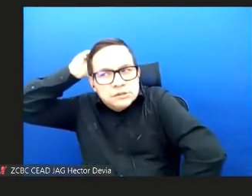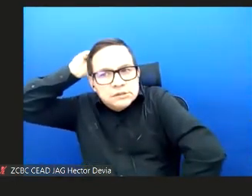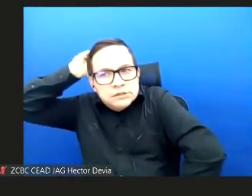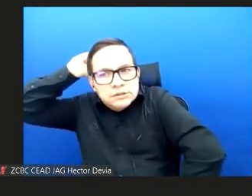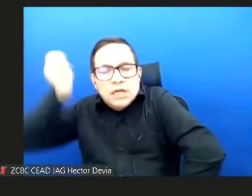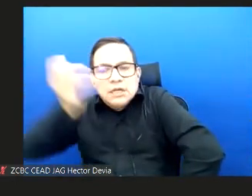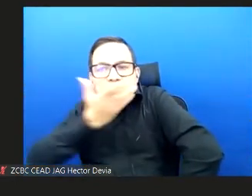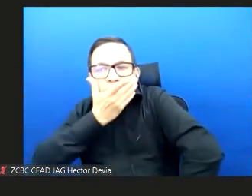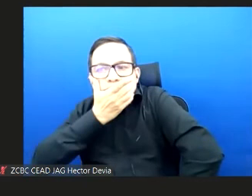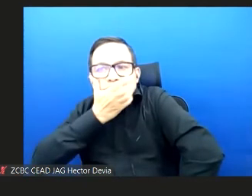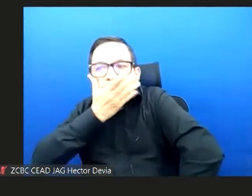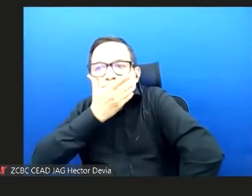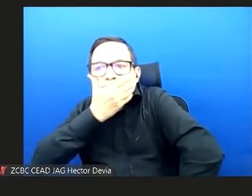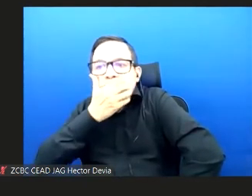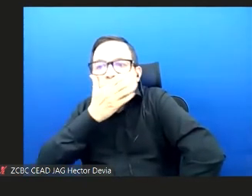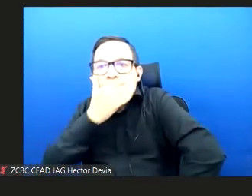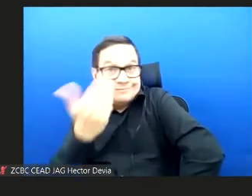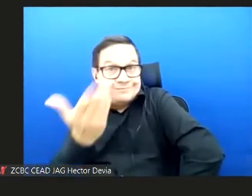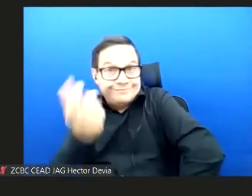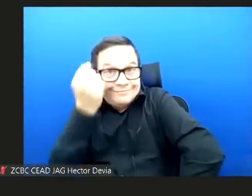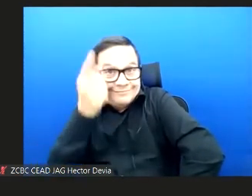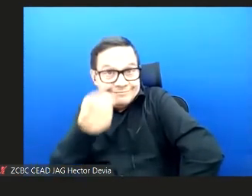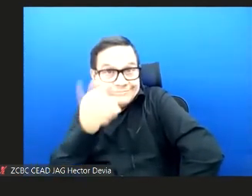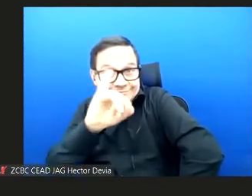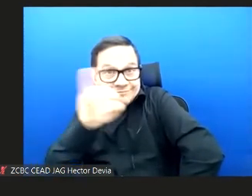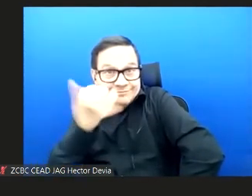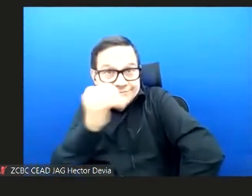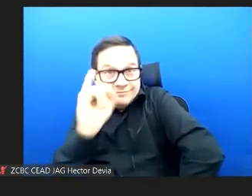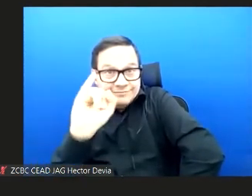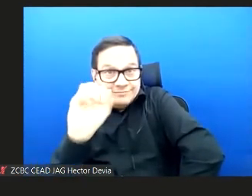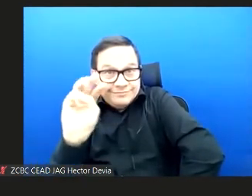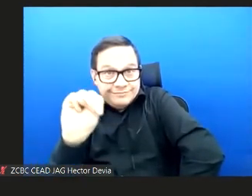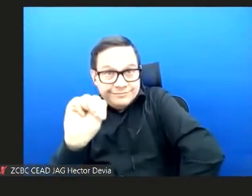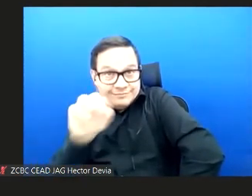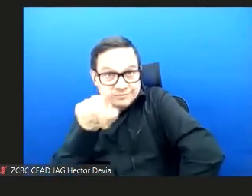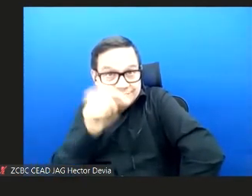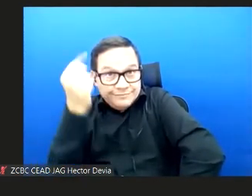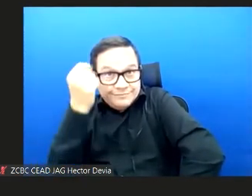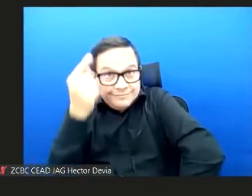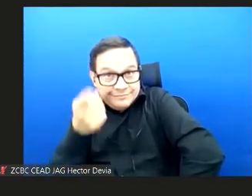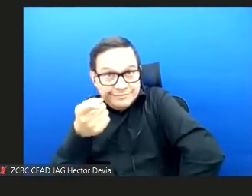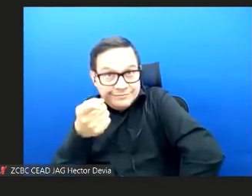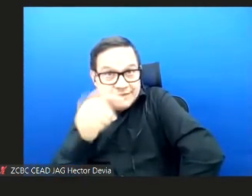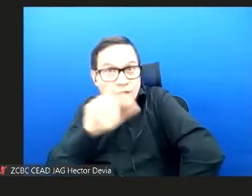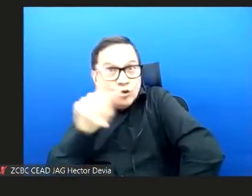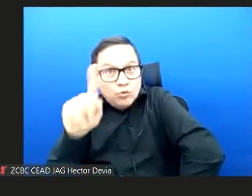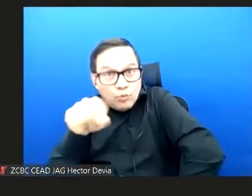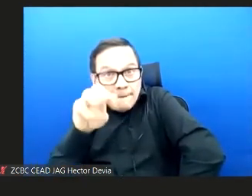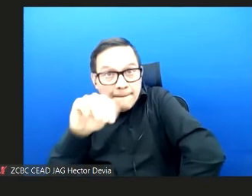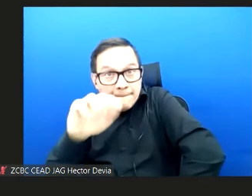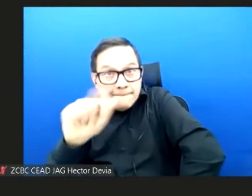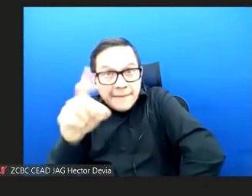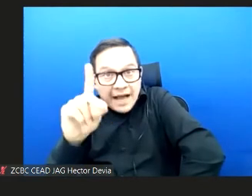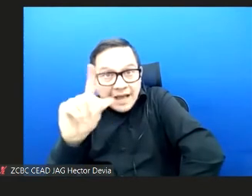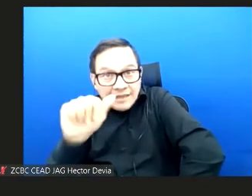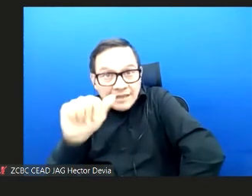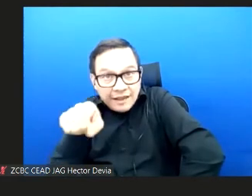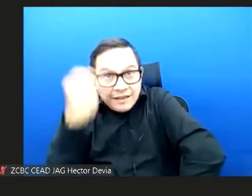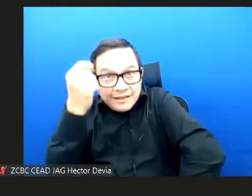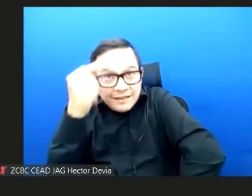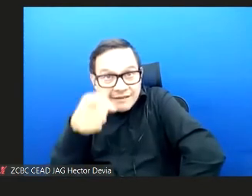lo fijo. En vez de empezar paréntesis por paréntesis, hacen la lectura general del ejercicio teniendo en cuenta